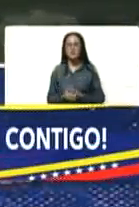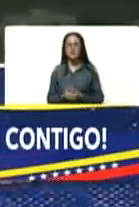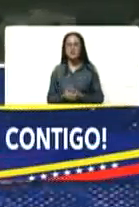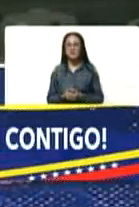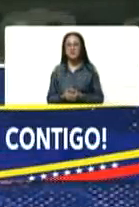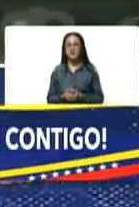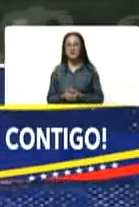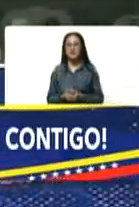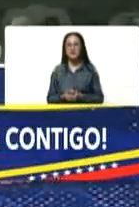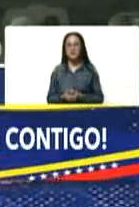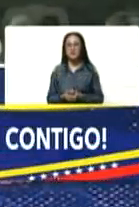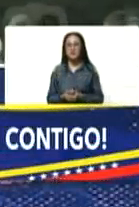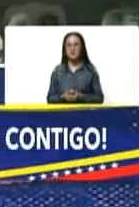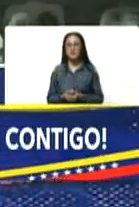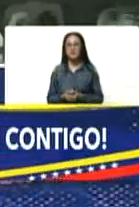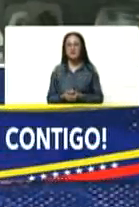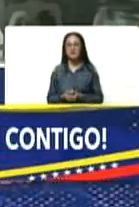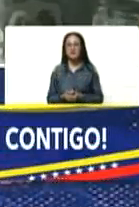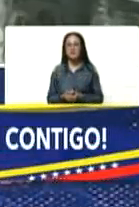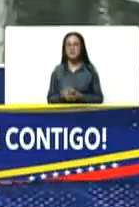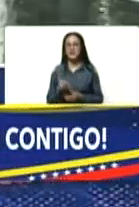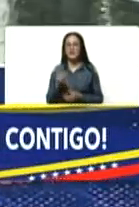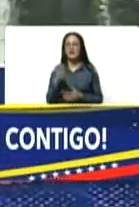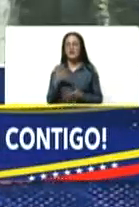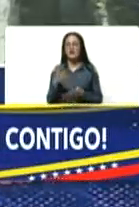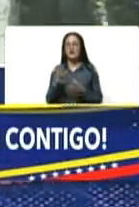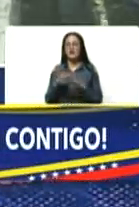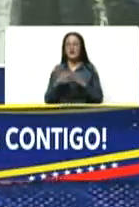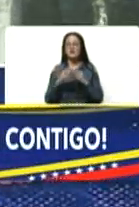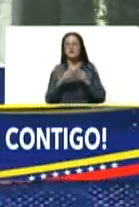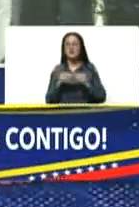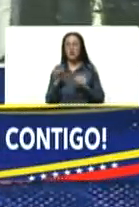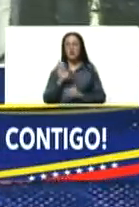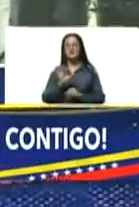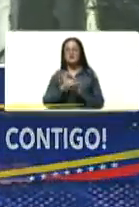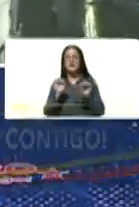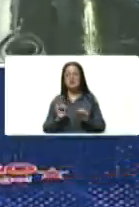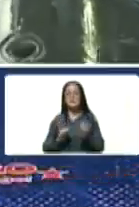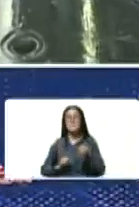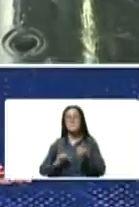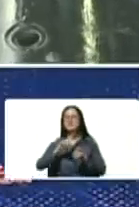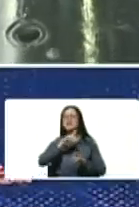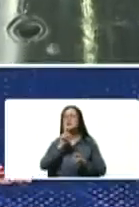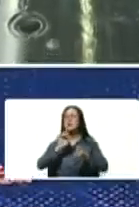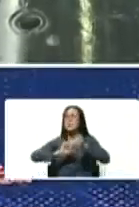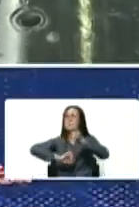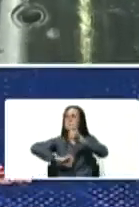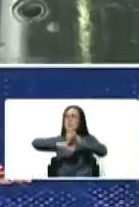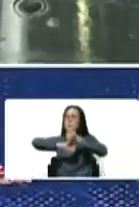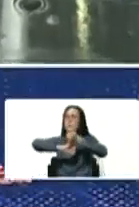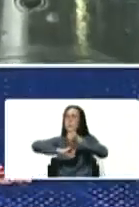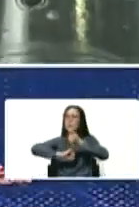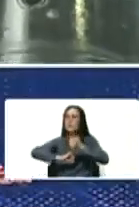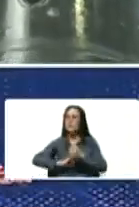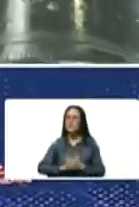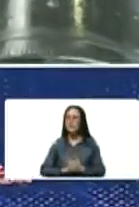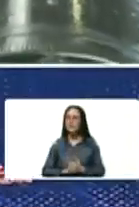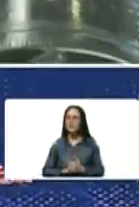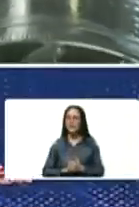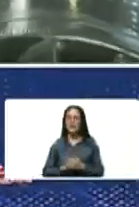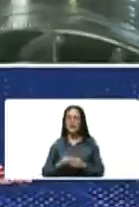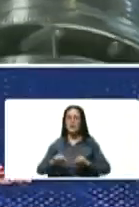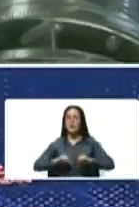de propulsión, presidente. Propulsión. Lo que hacemos es desmontar bogies, desmontar. Se llama sistema de propulsión, bueno, al sistema que mueve el